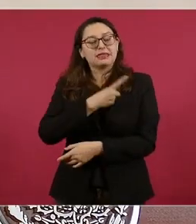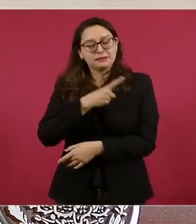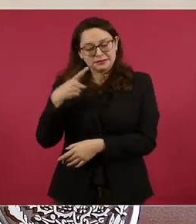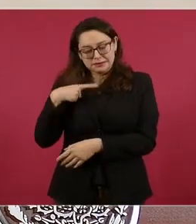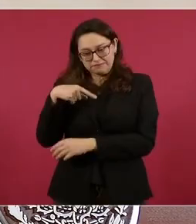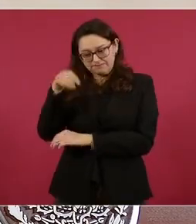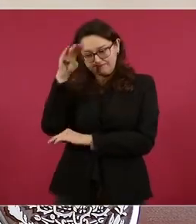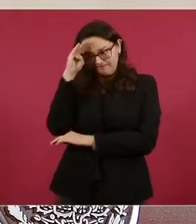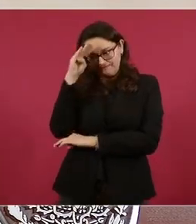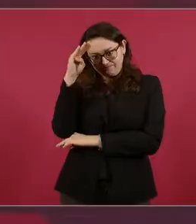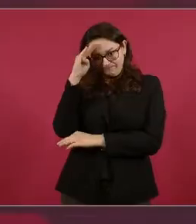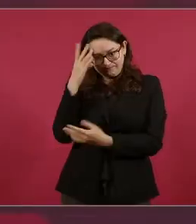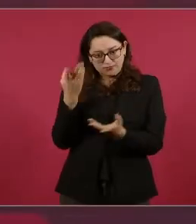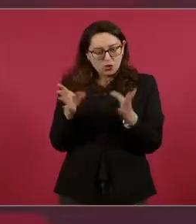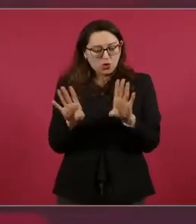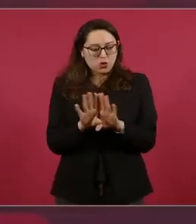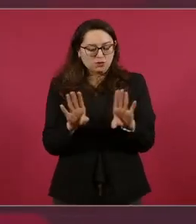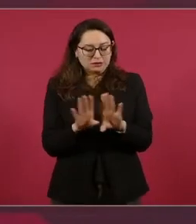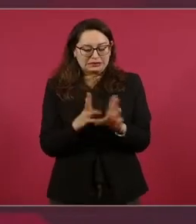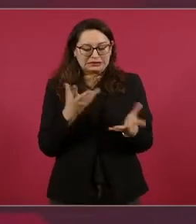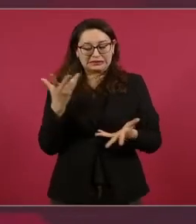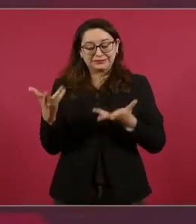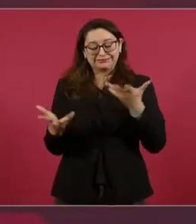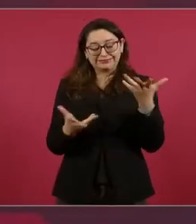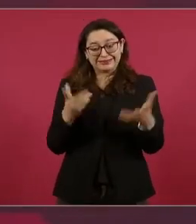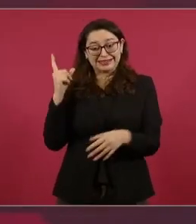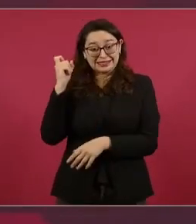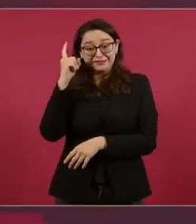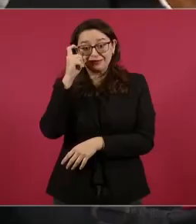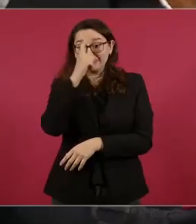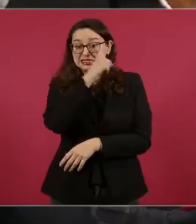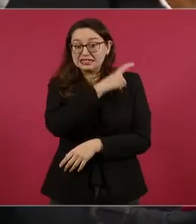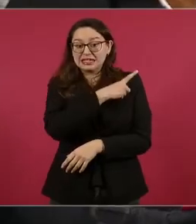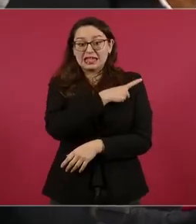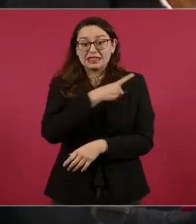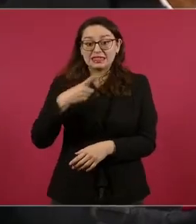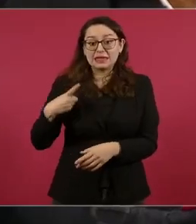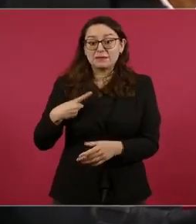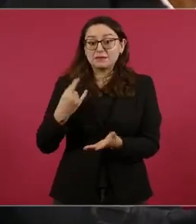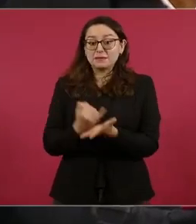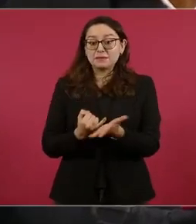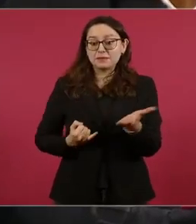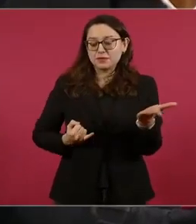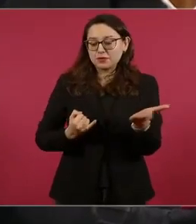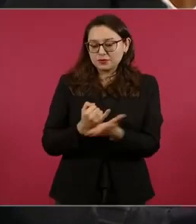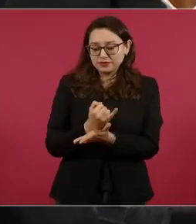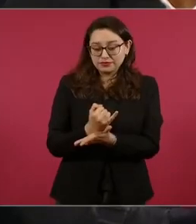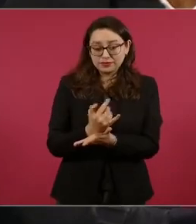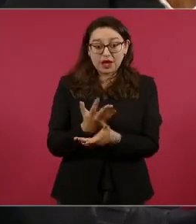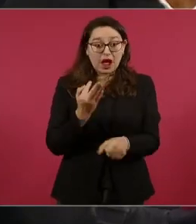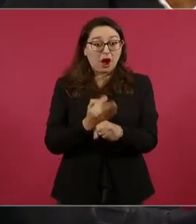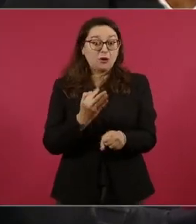porque son de esas decisiones que hay que tomar por la